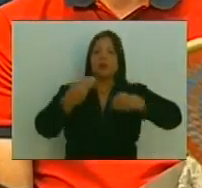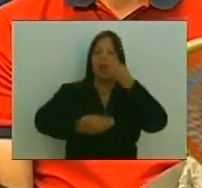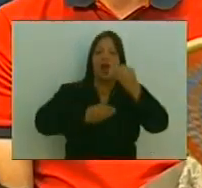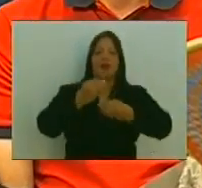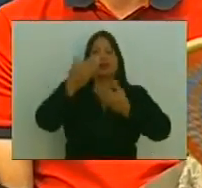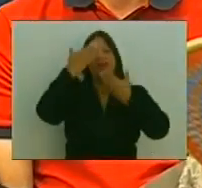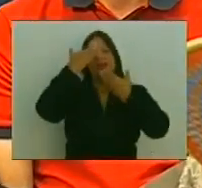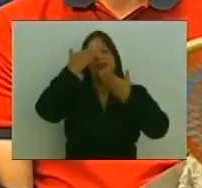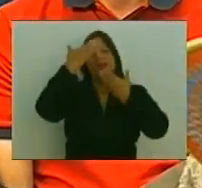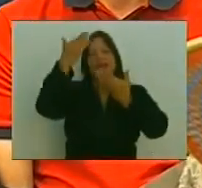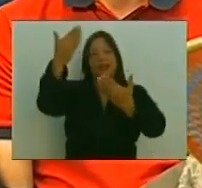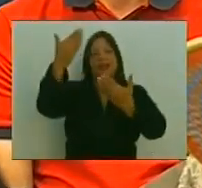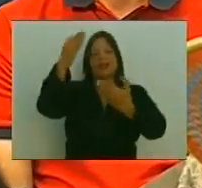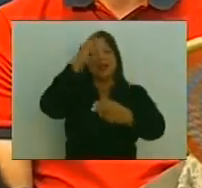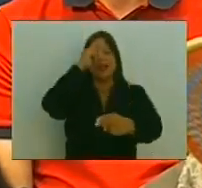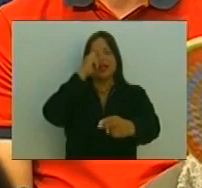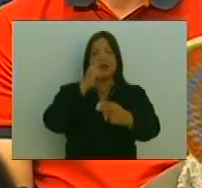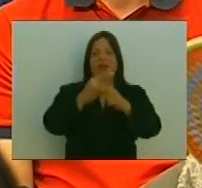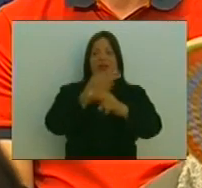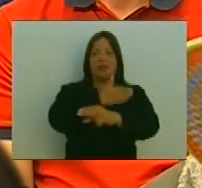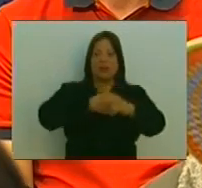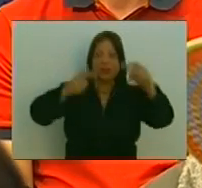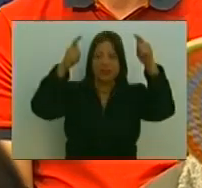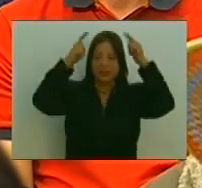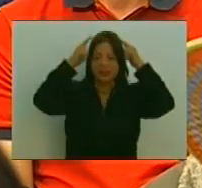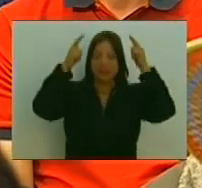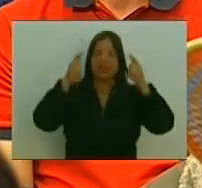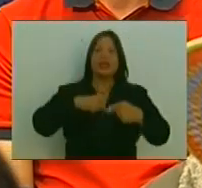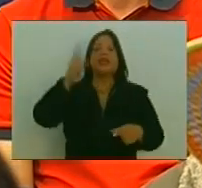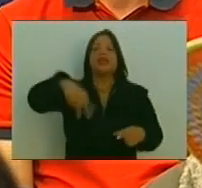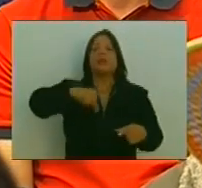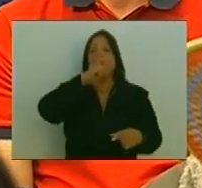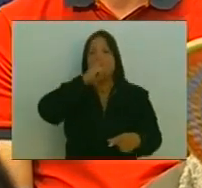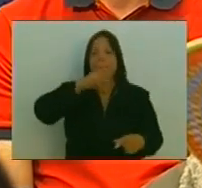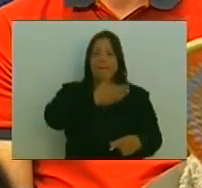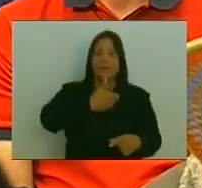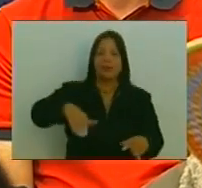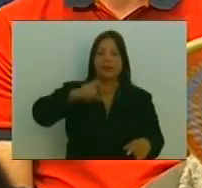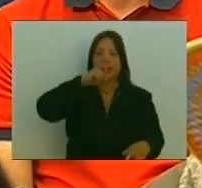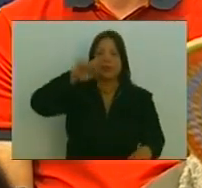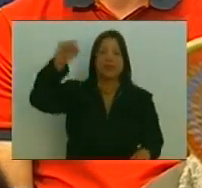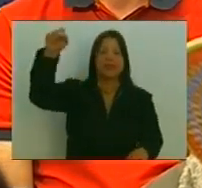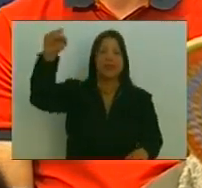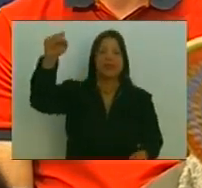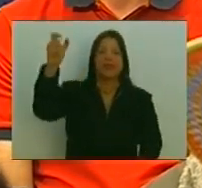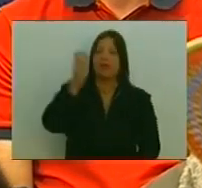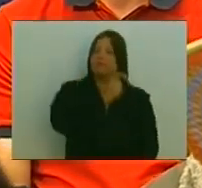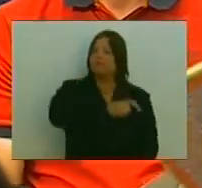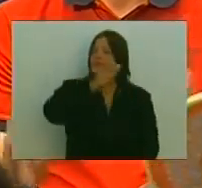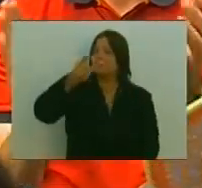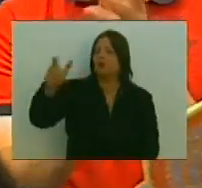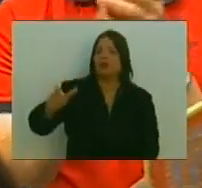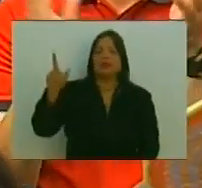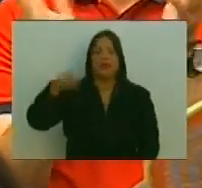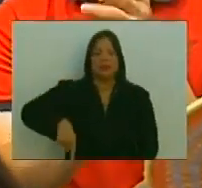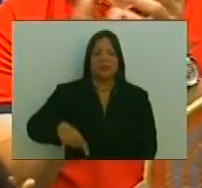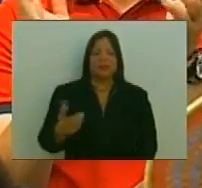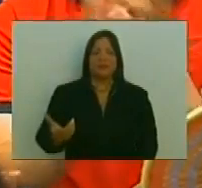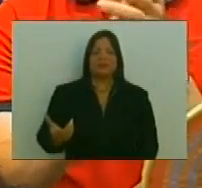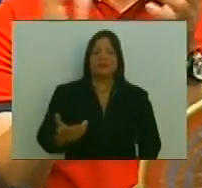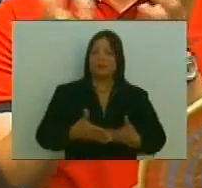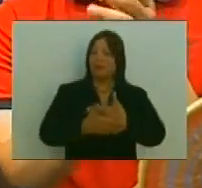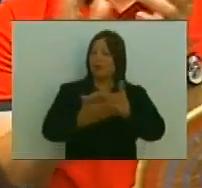un agradecimiento y un reconocimiento al presidente Nicolás Maduro, a todas aquellas personas